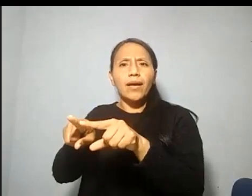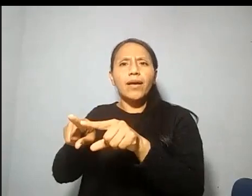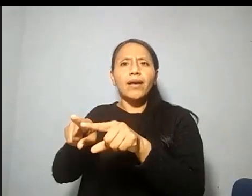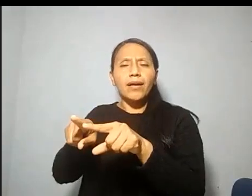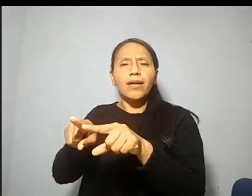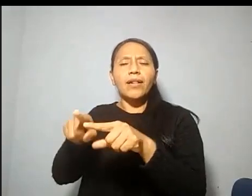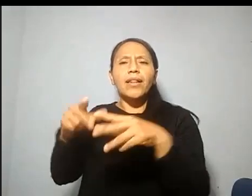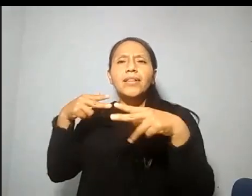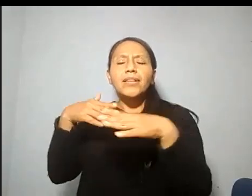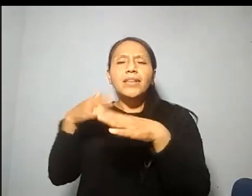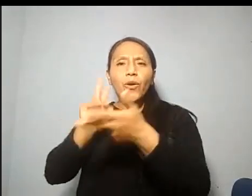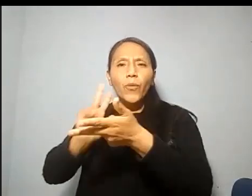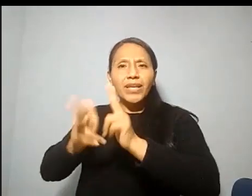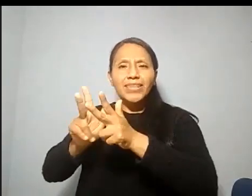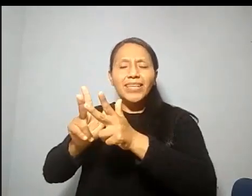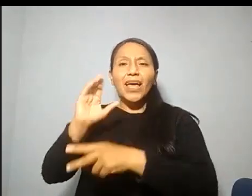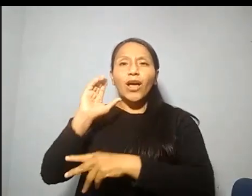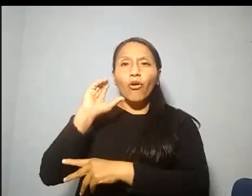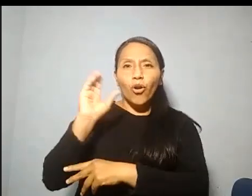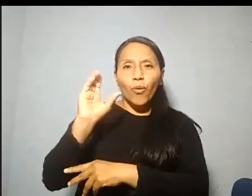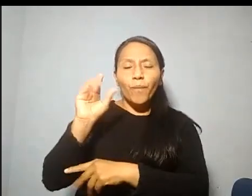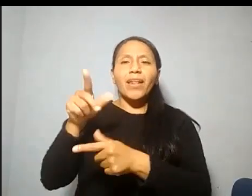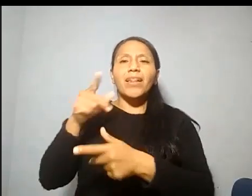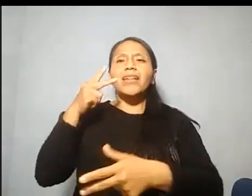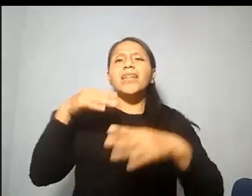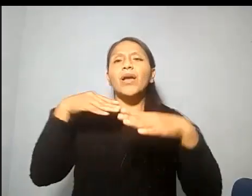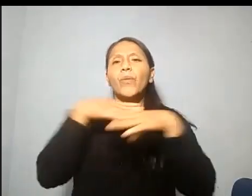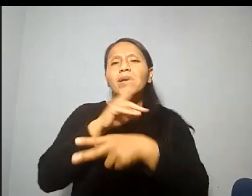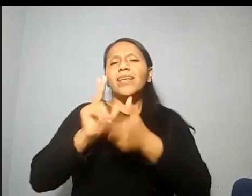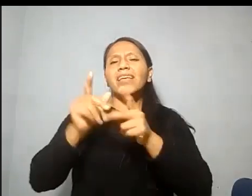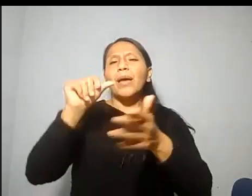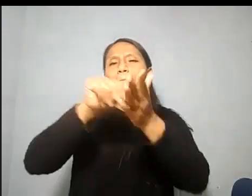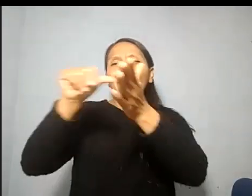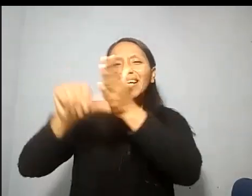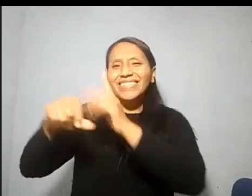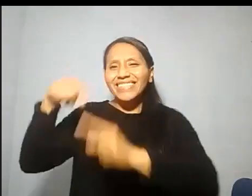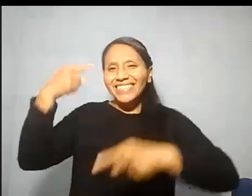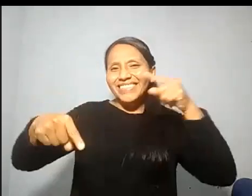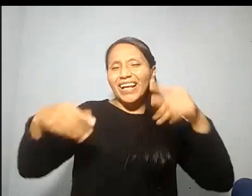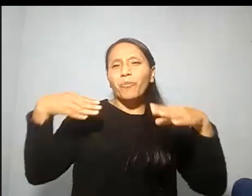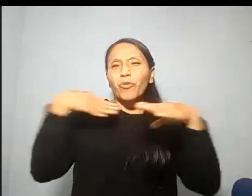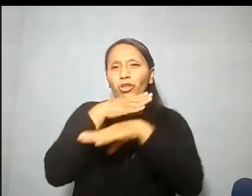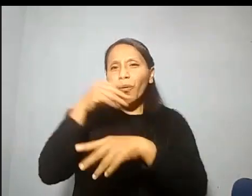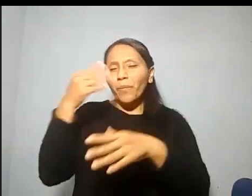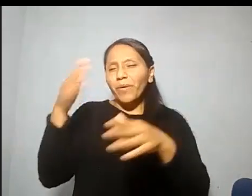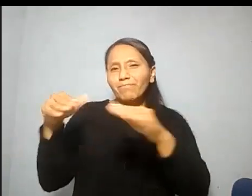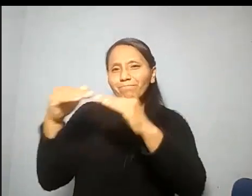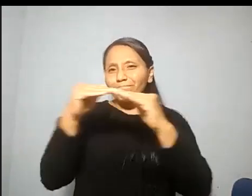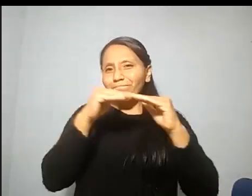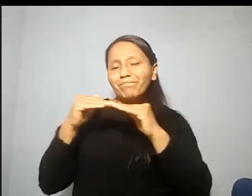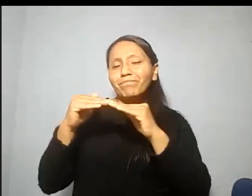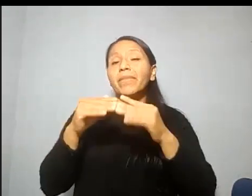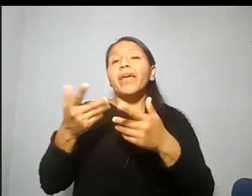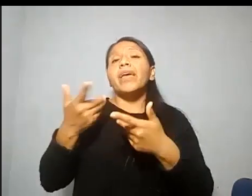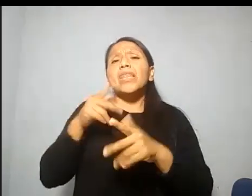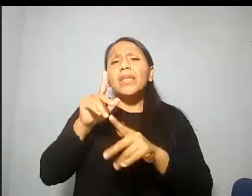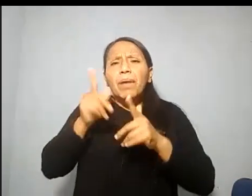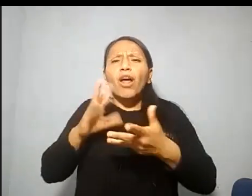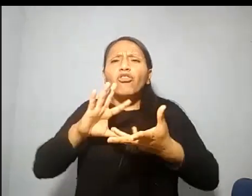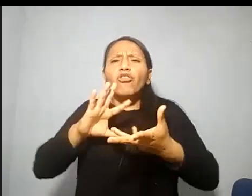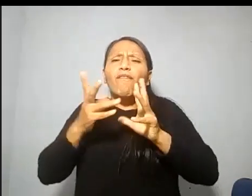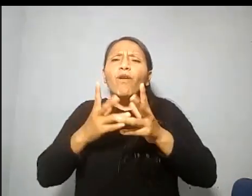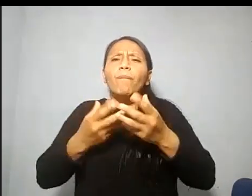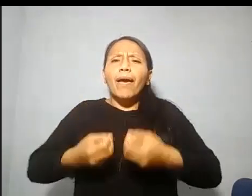lengua de señas colombiana y las lenguas de señas de cada uno de los países como lengua también, pero además otro tipo de lenguajes en